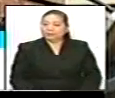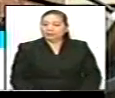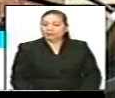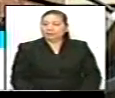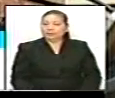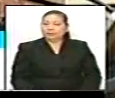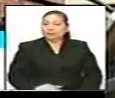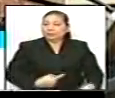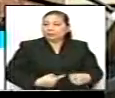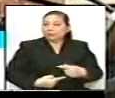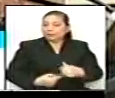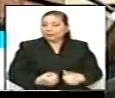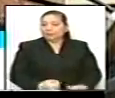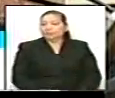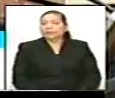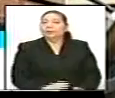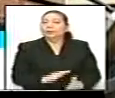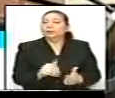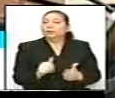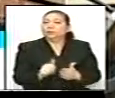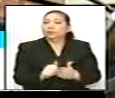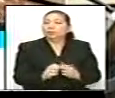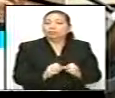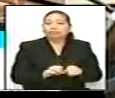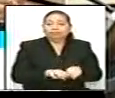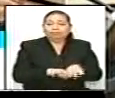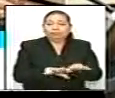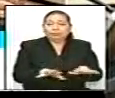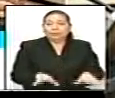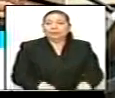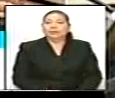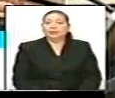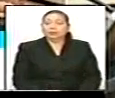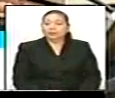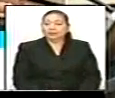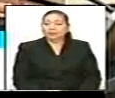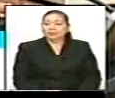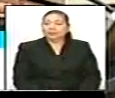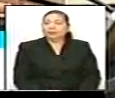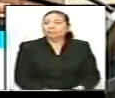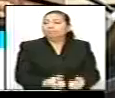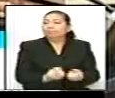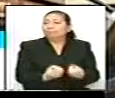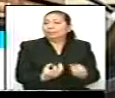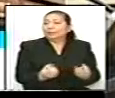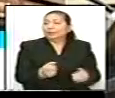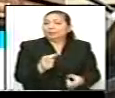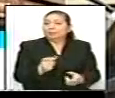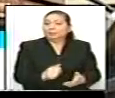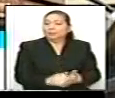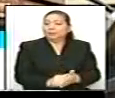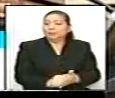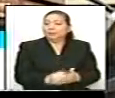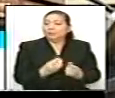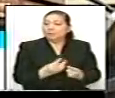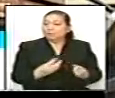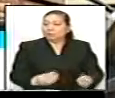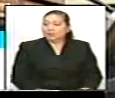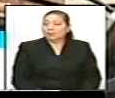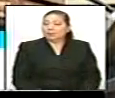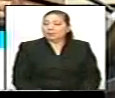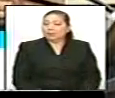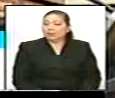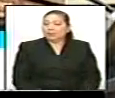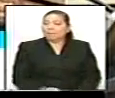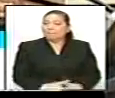de remover todo el escombro acumulado de tanta gente que dejaba su material ahí